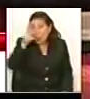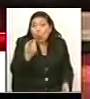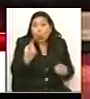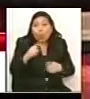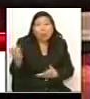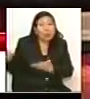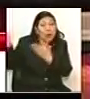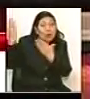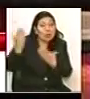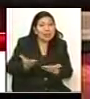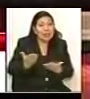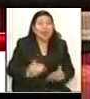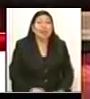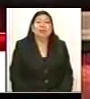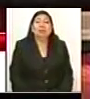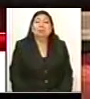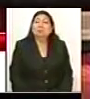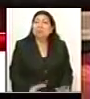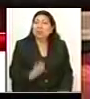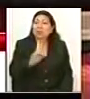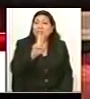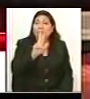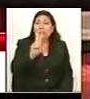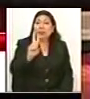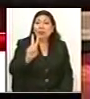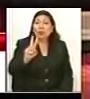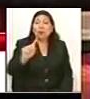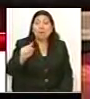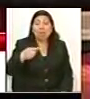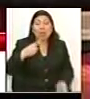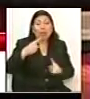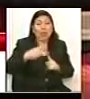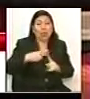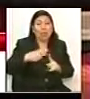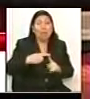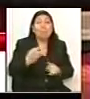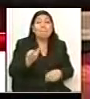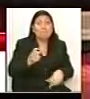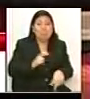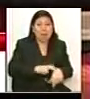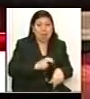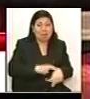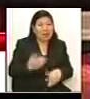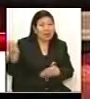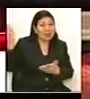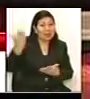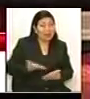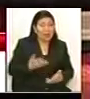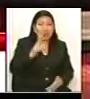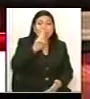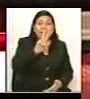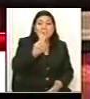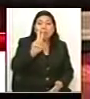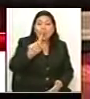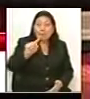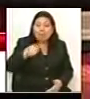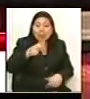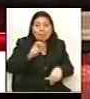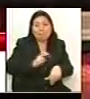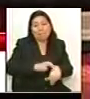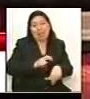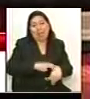importa alrededor de 32 mil toneladas, o sea, papa, importación de papa 32 mil toneladas,